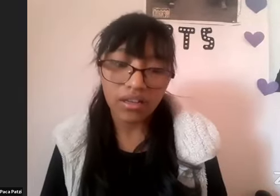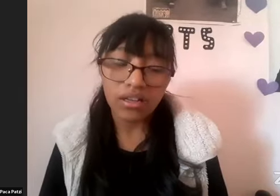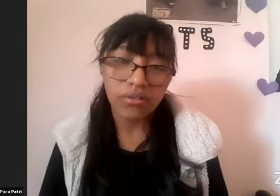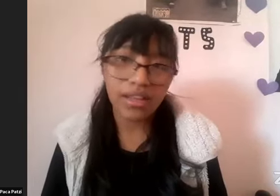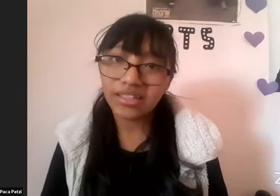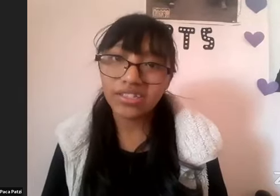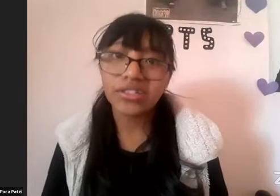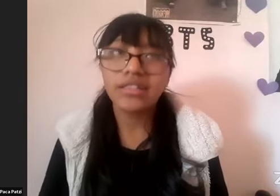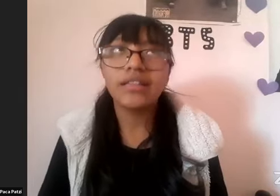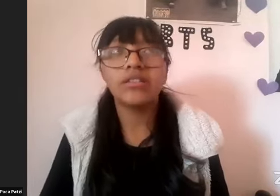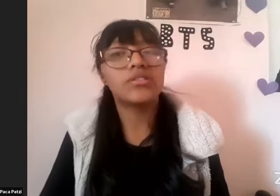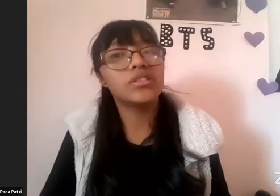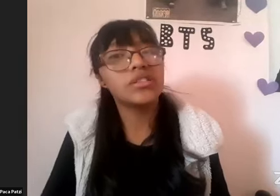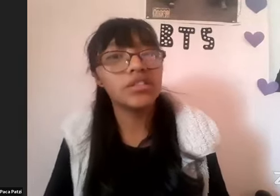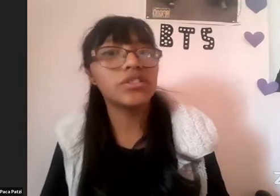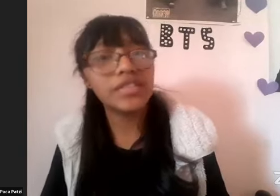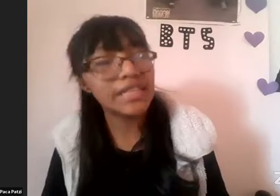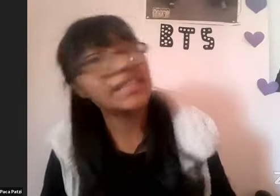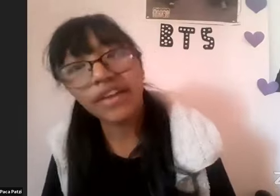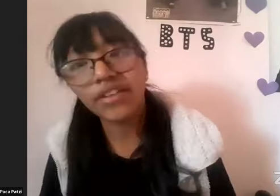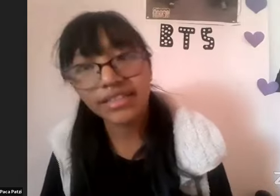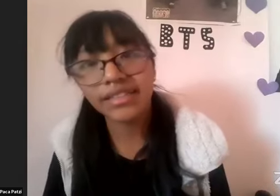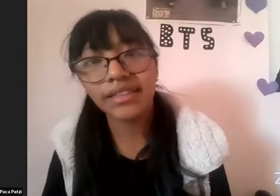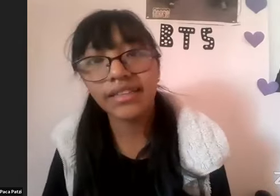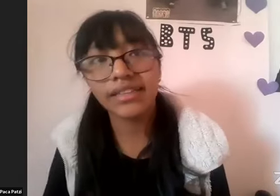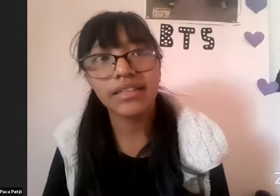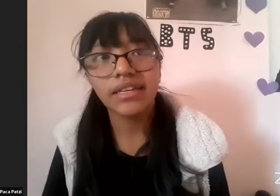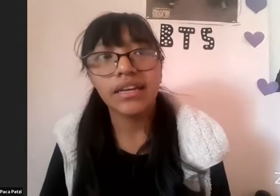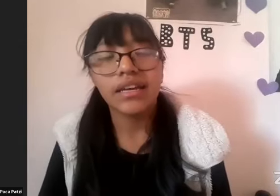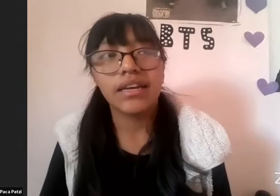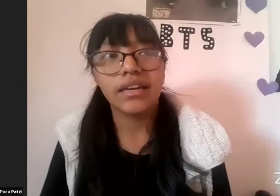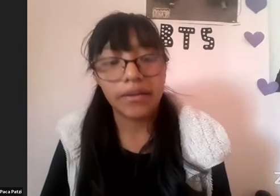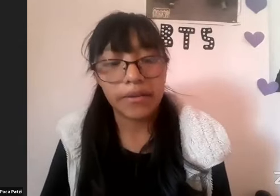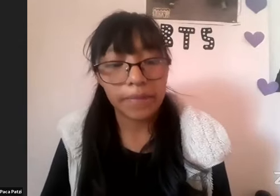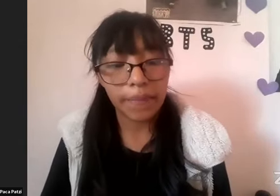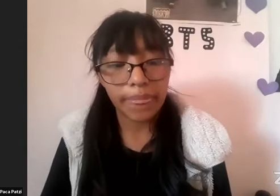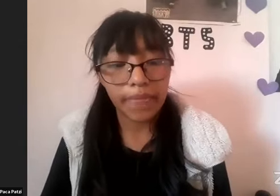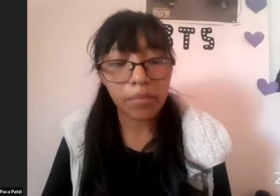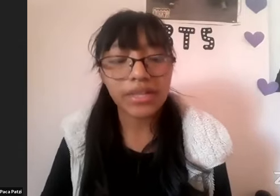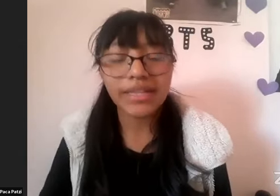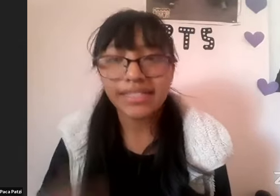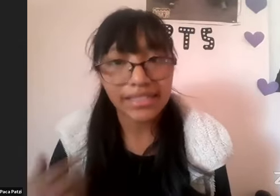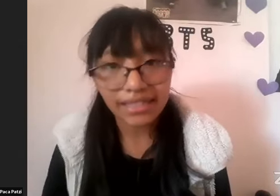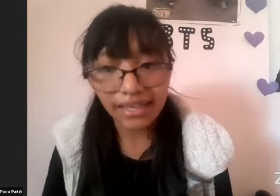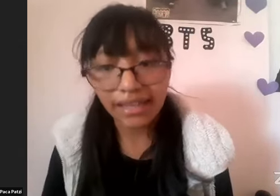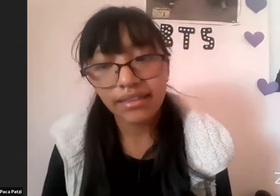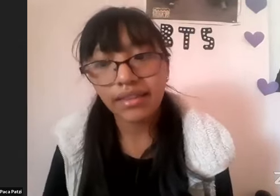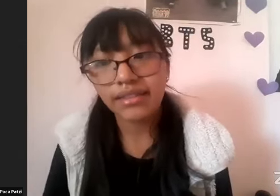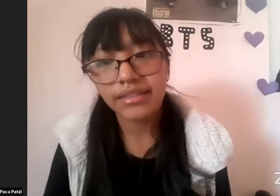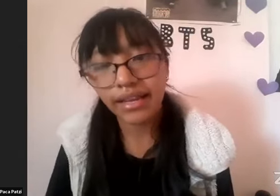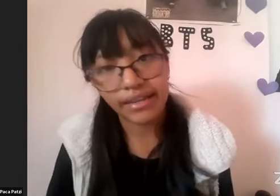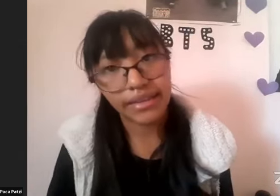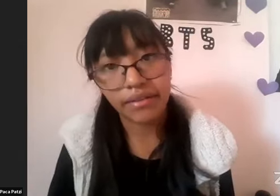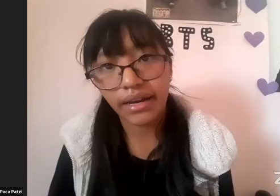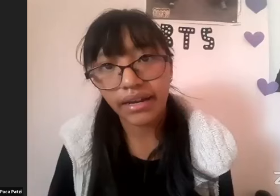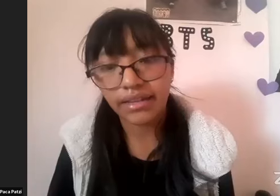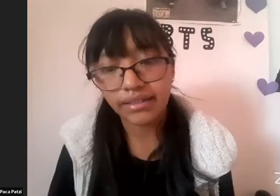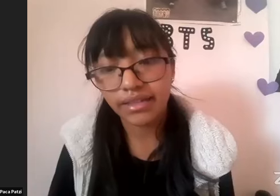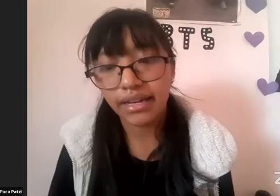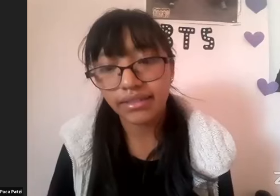la elección de los niños niñas y adolescentes por necesidad salen a